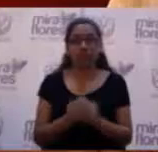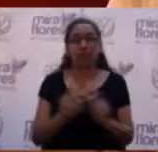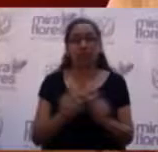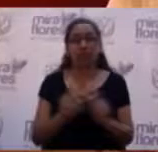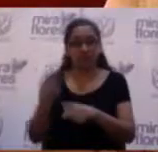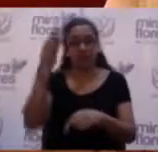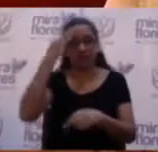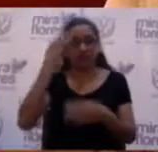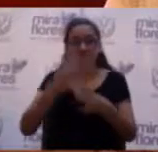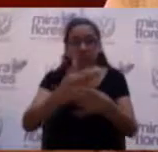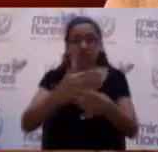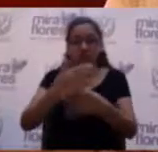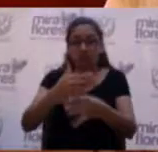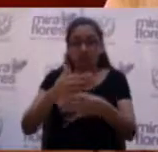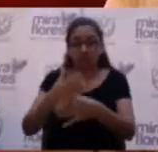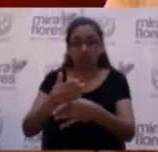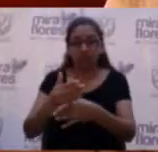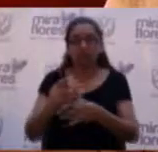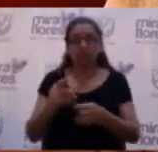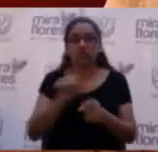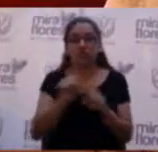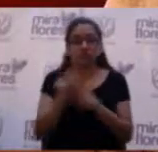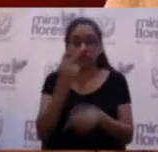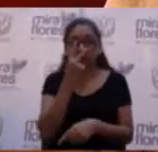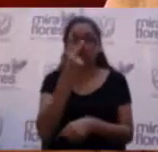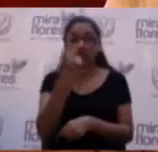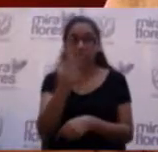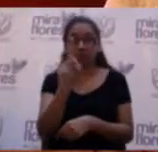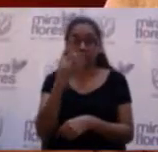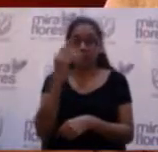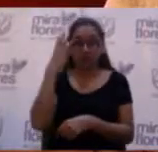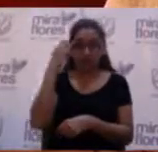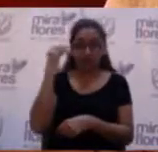compartiendo una experiencia que es vista como